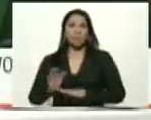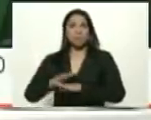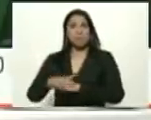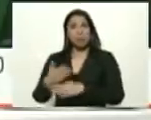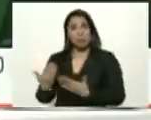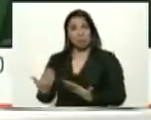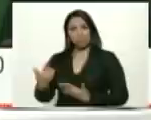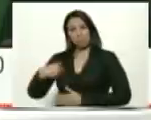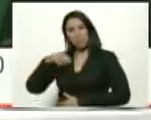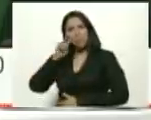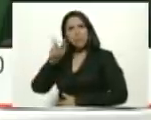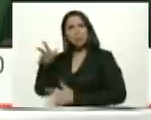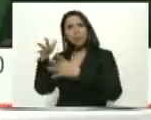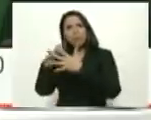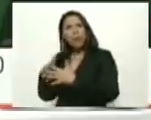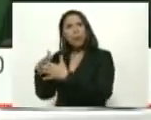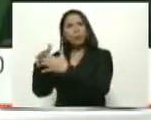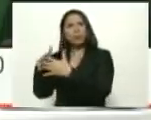en los Estados Unidos de Norteamérica